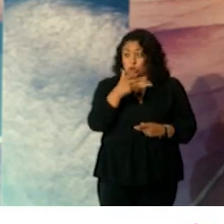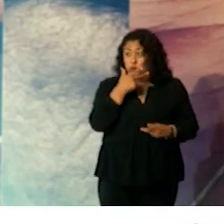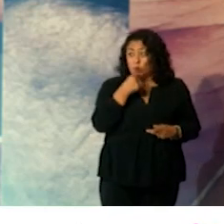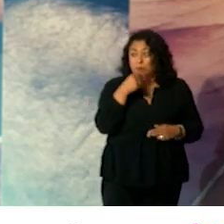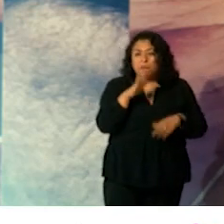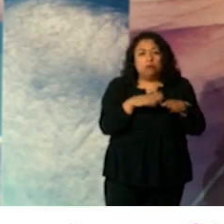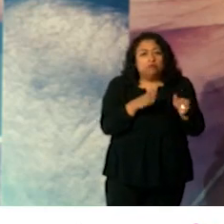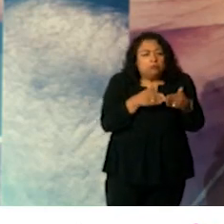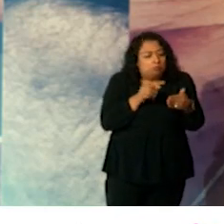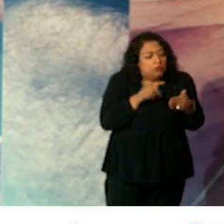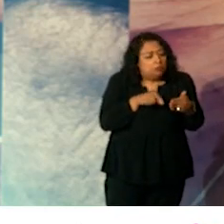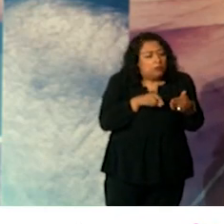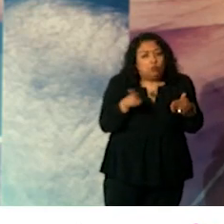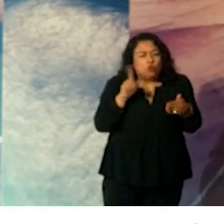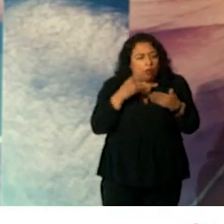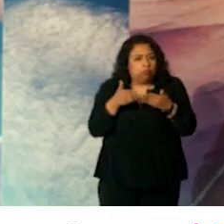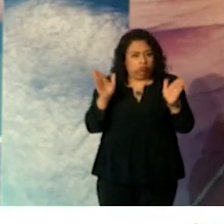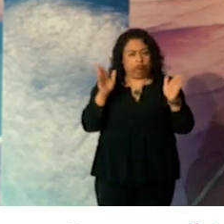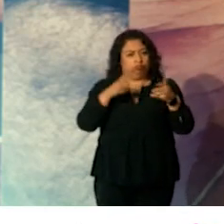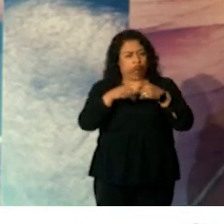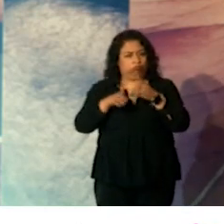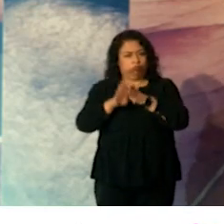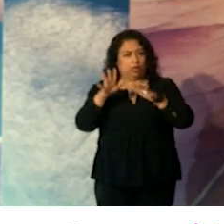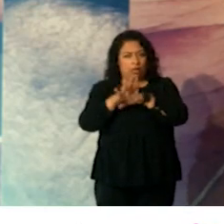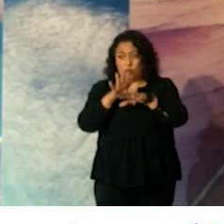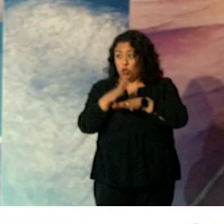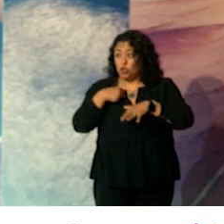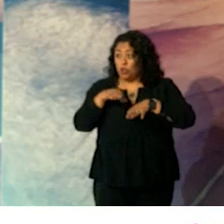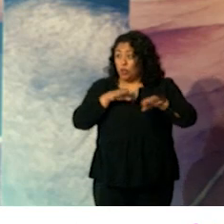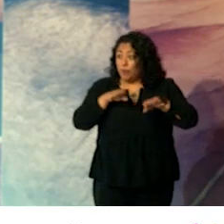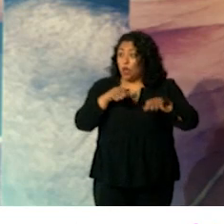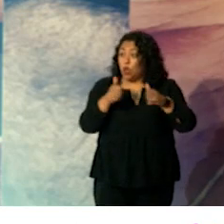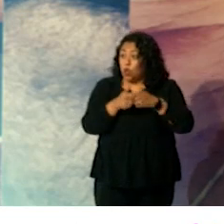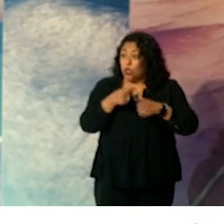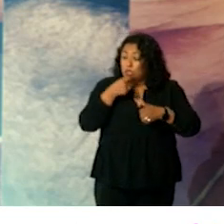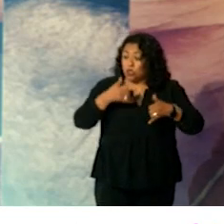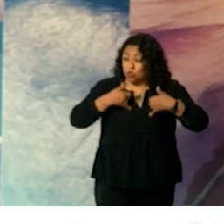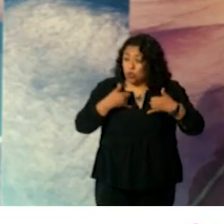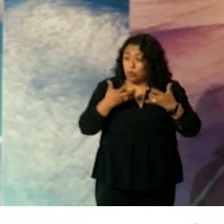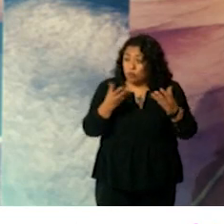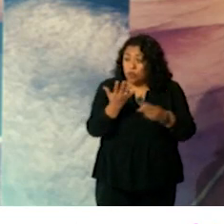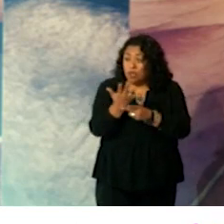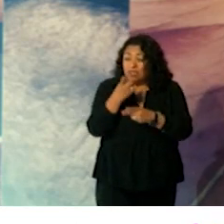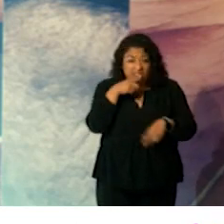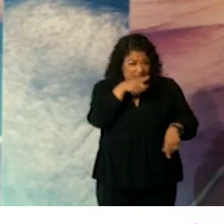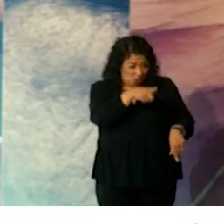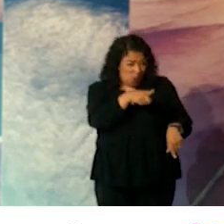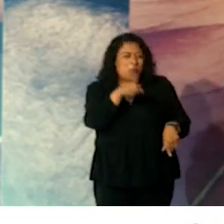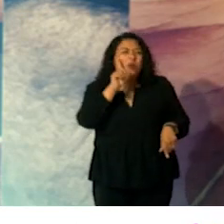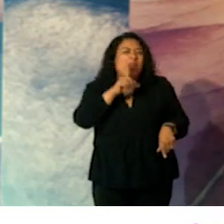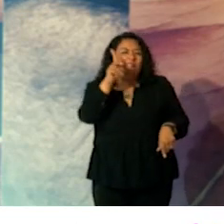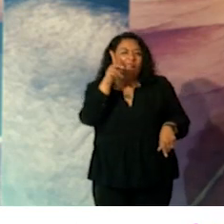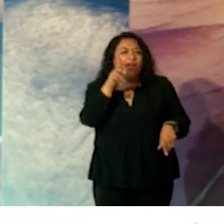cada vez más conservadores y las chicas cada vez más progresistas. Yo trabajo con niños jóvenes y adolescentes todos los días. Tú escuchas a chicos diciendo, ¿eres feminazi?